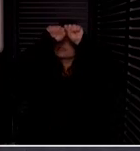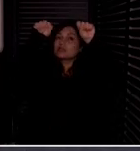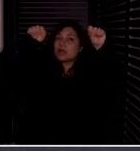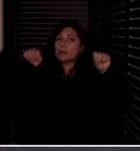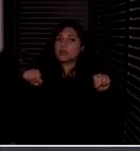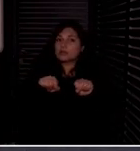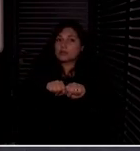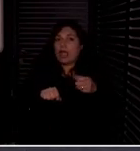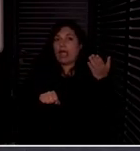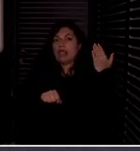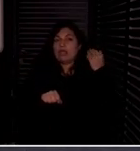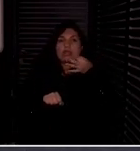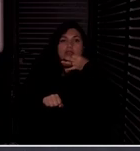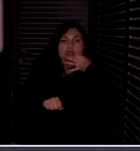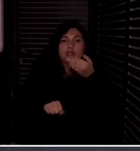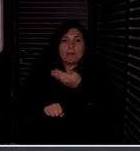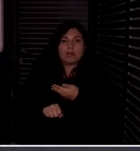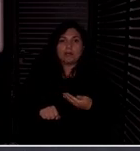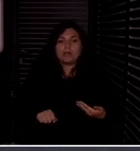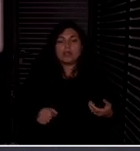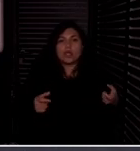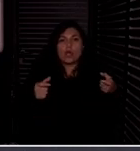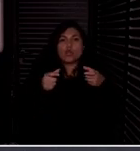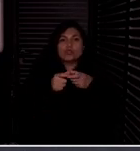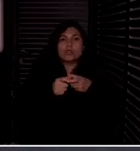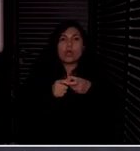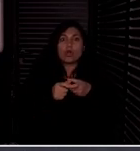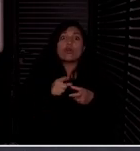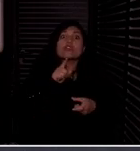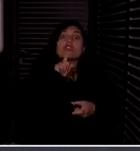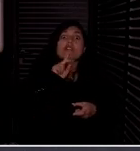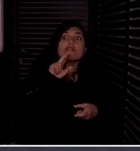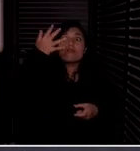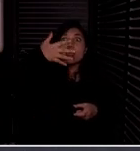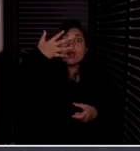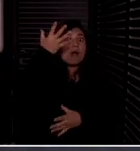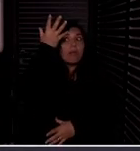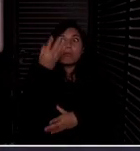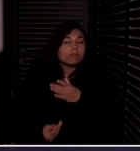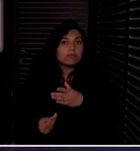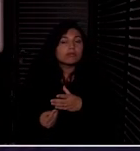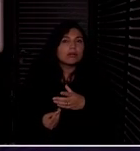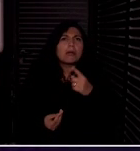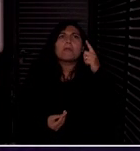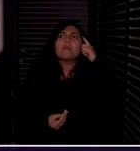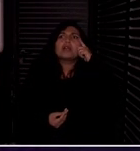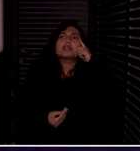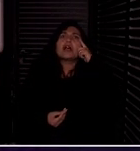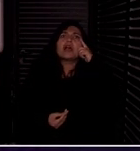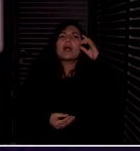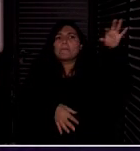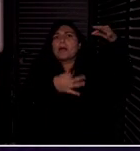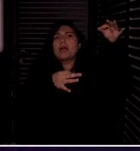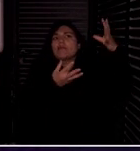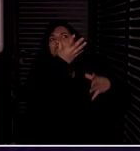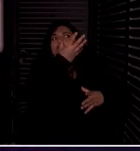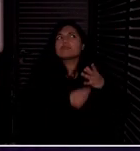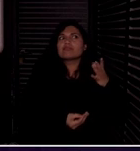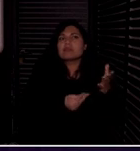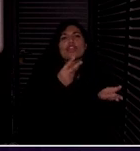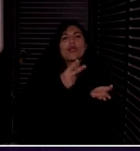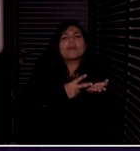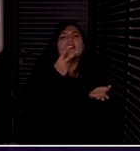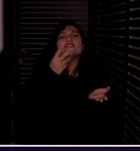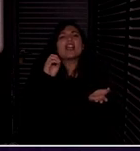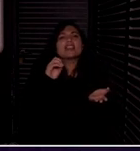presidente del Consejo, no va a desaparecer la televisión, ha habido muchas profecías sobre la desaparición del papel, en 2020 iba a desaparecer, no